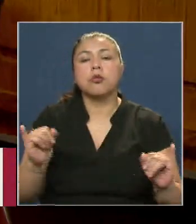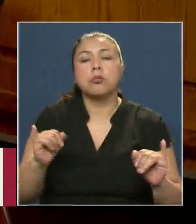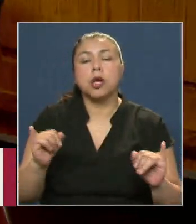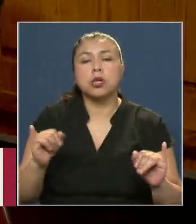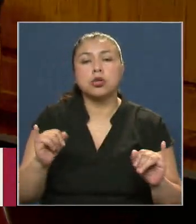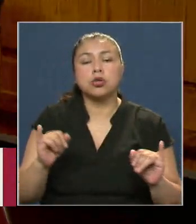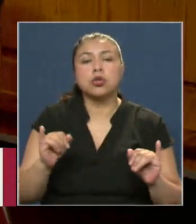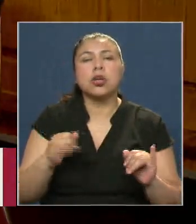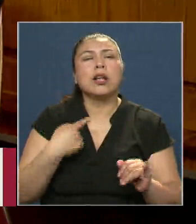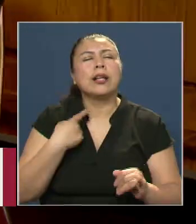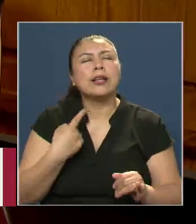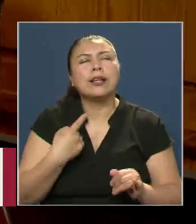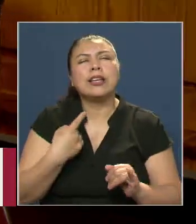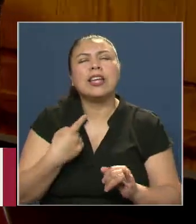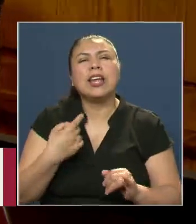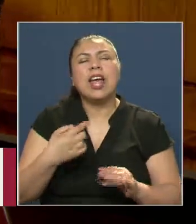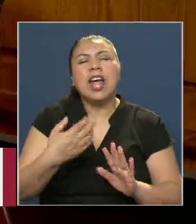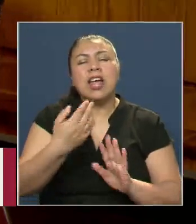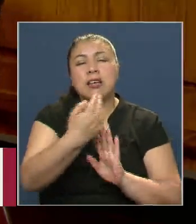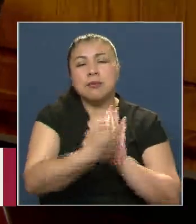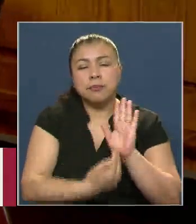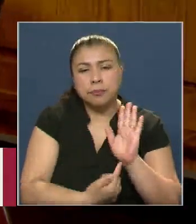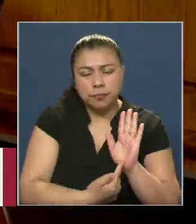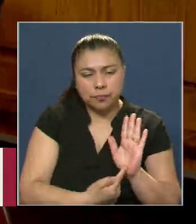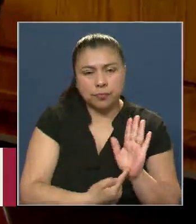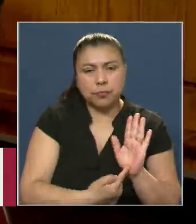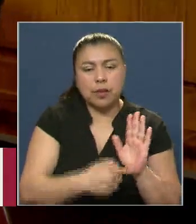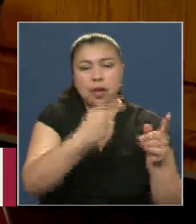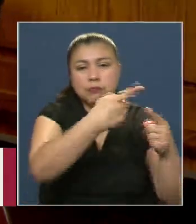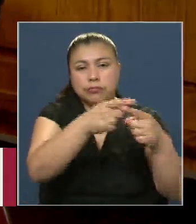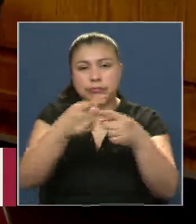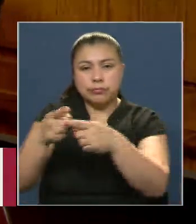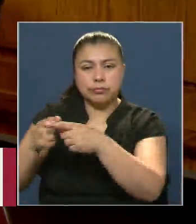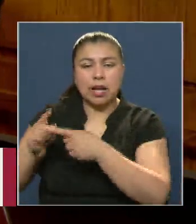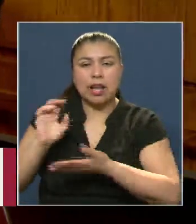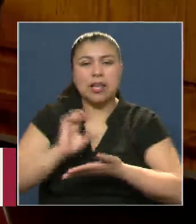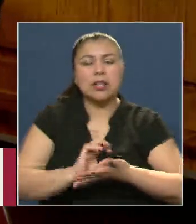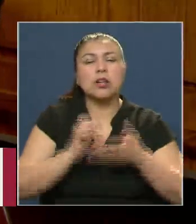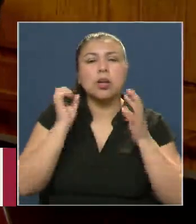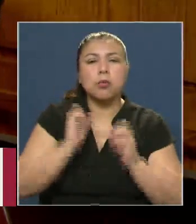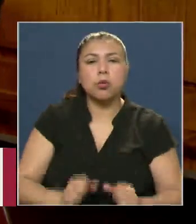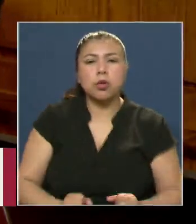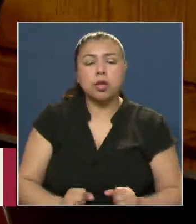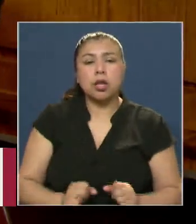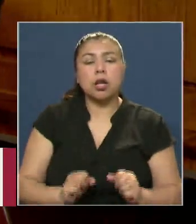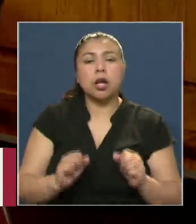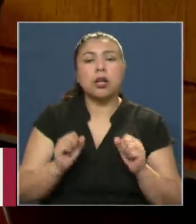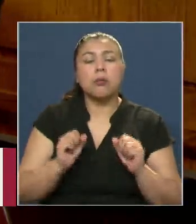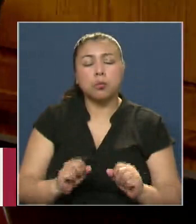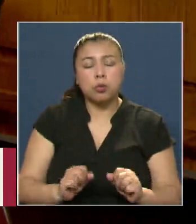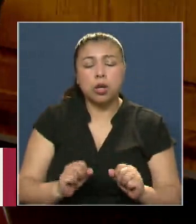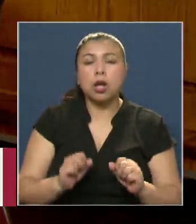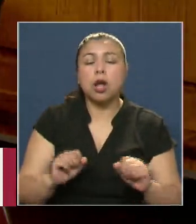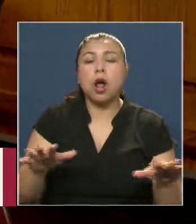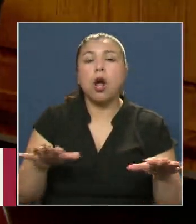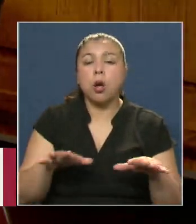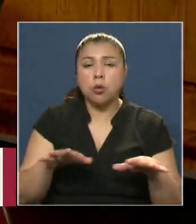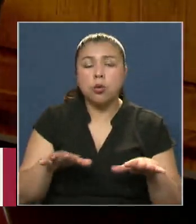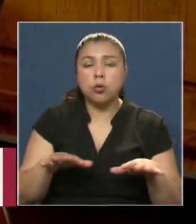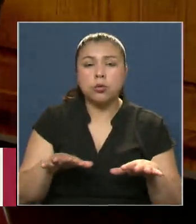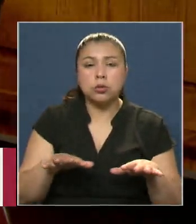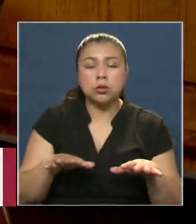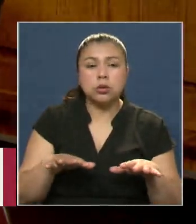son los instrumentos del Estado, la diversidad que hay de instrumentos del Estado y que pudieran ellos ser útil para que ellos,